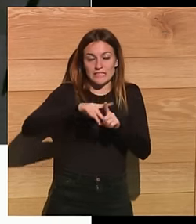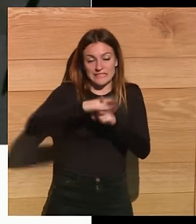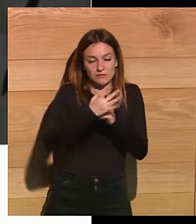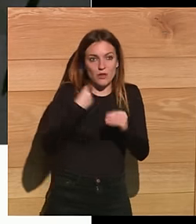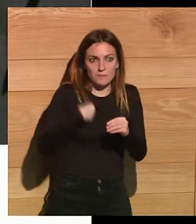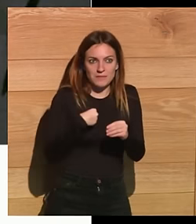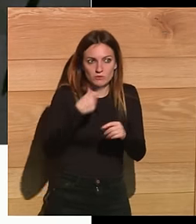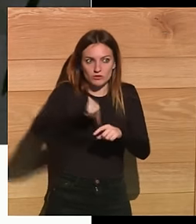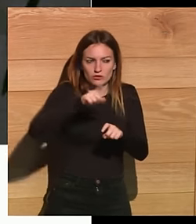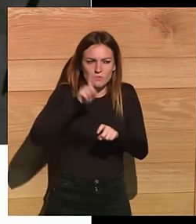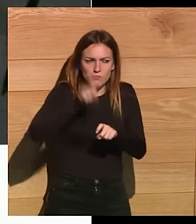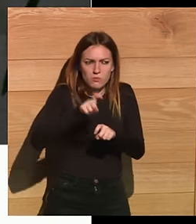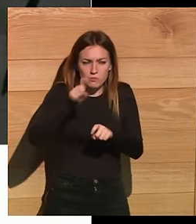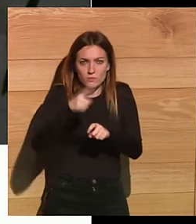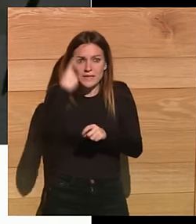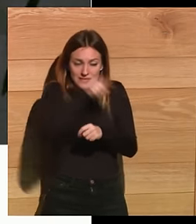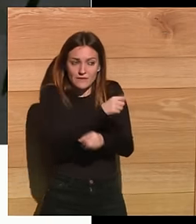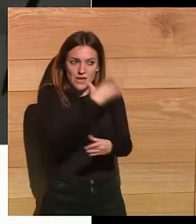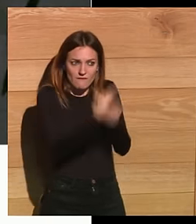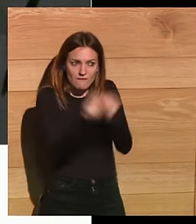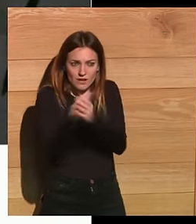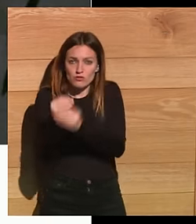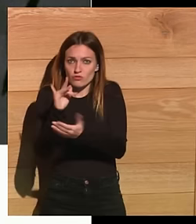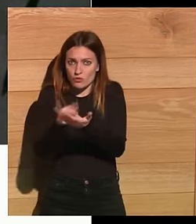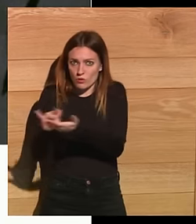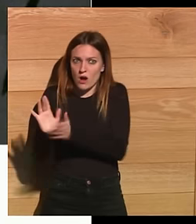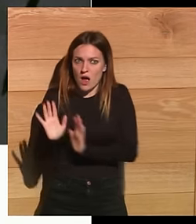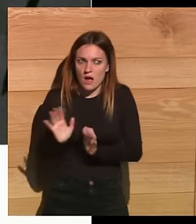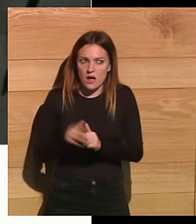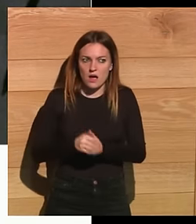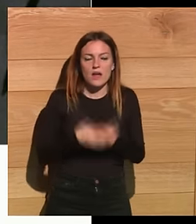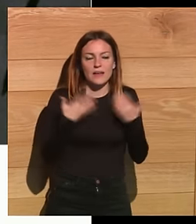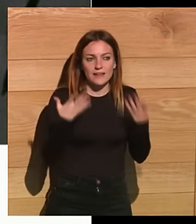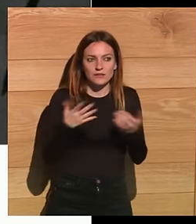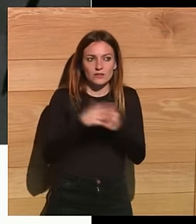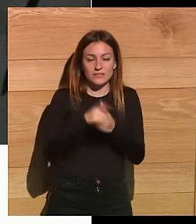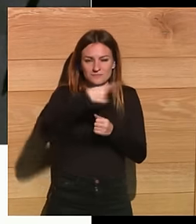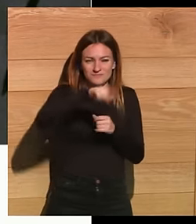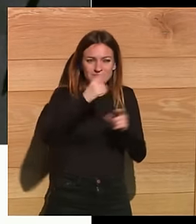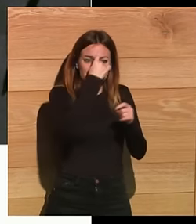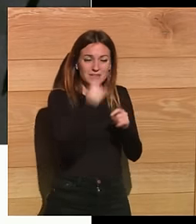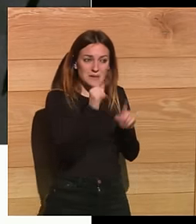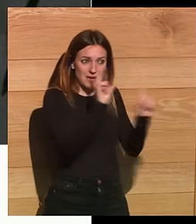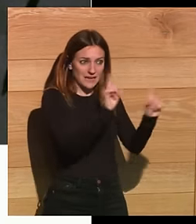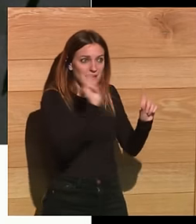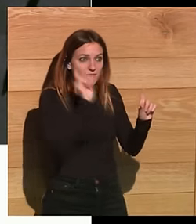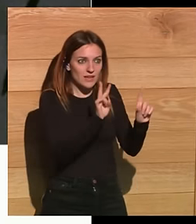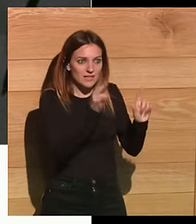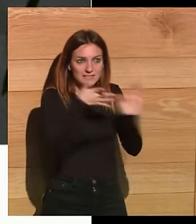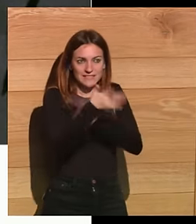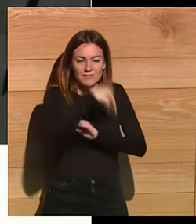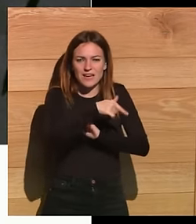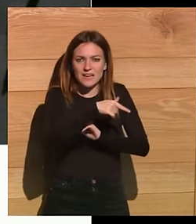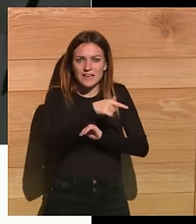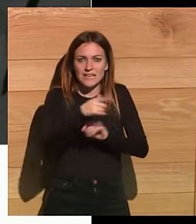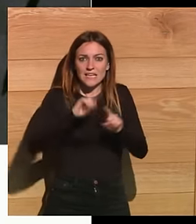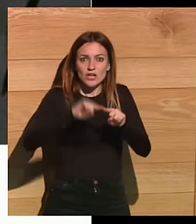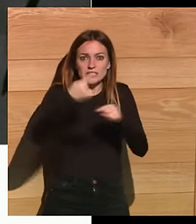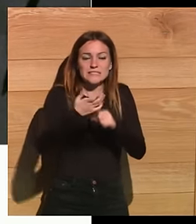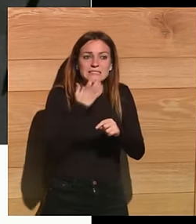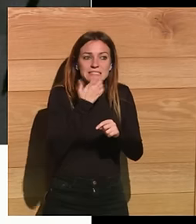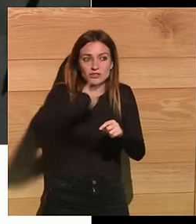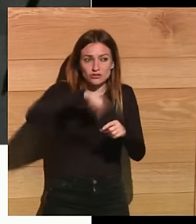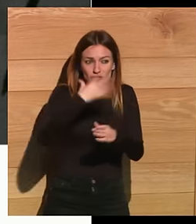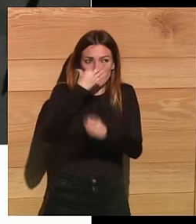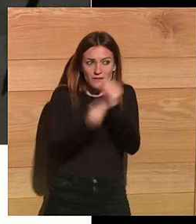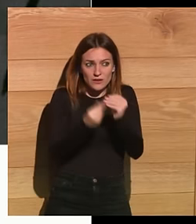botón que no es, pero saben que están cometiendo un error. Entonces lo que veis aquí es la reacción del cerebro a uno de estos